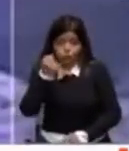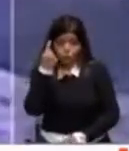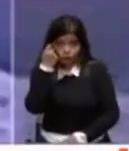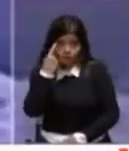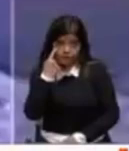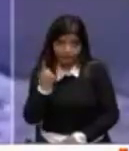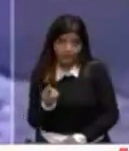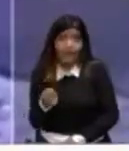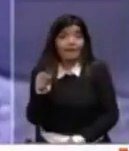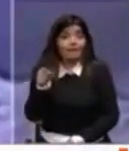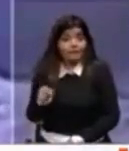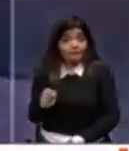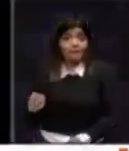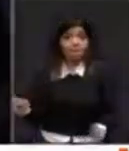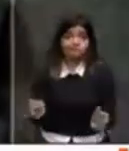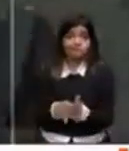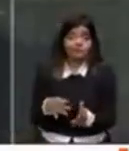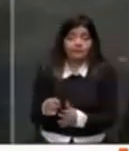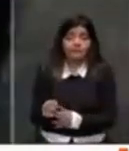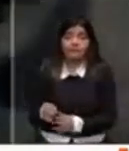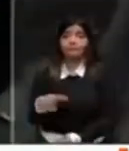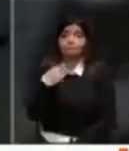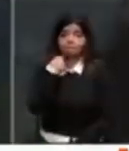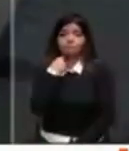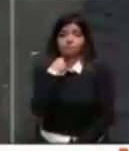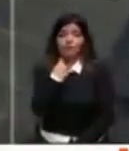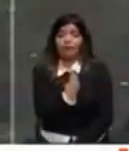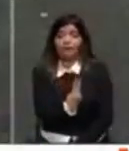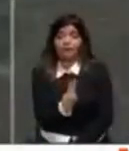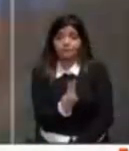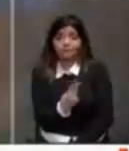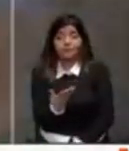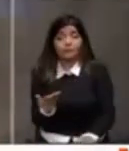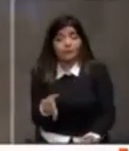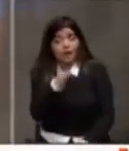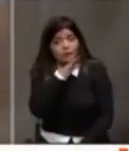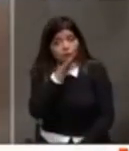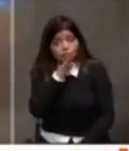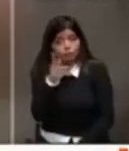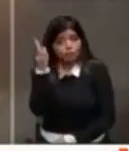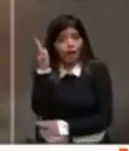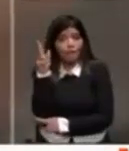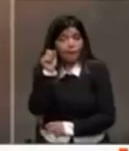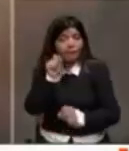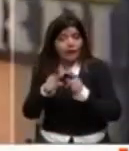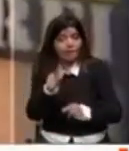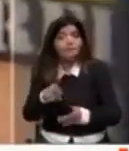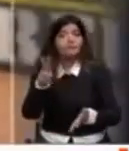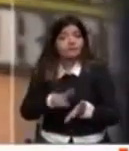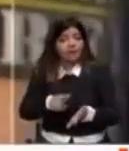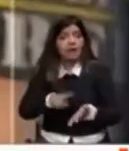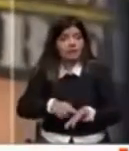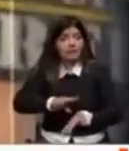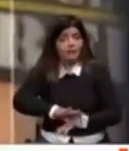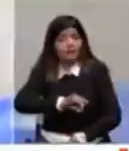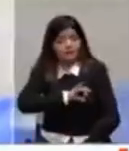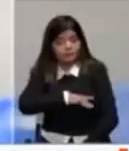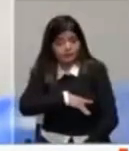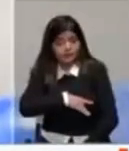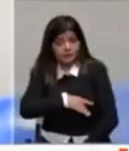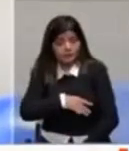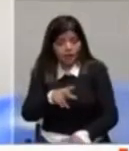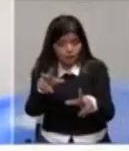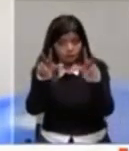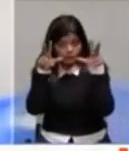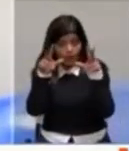un hecho delictual que deja víctimas fatales. El uso de armas para defenderse es una realidad en nuestro país. Pone en alerta a